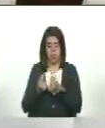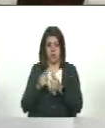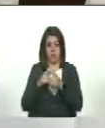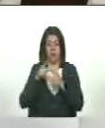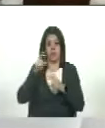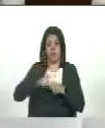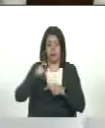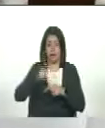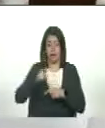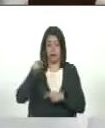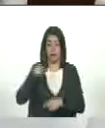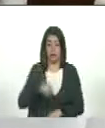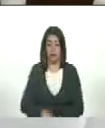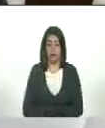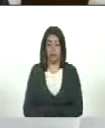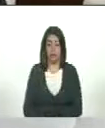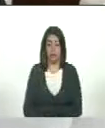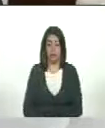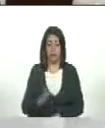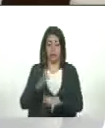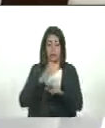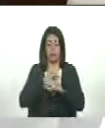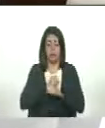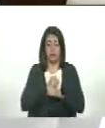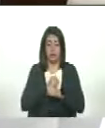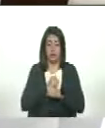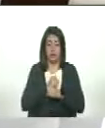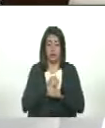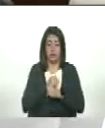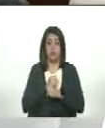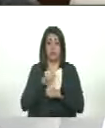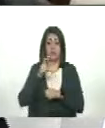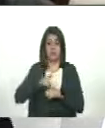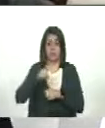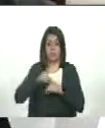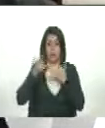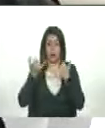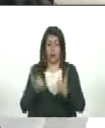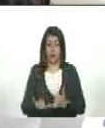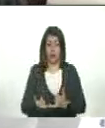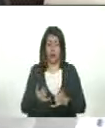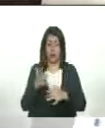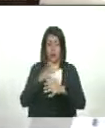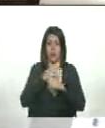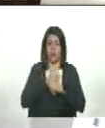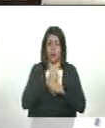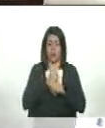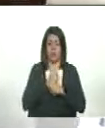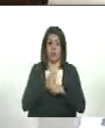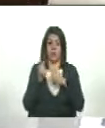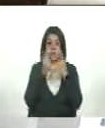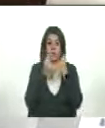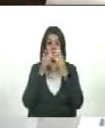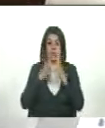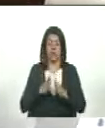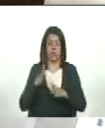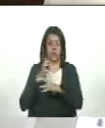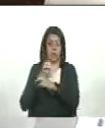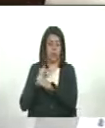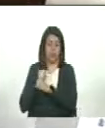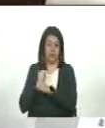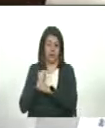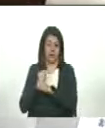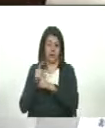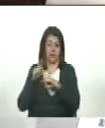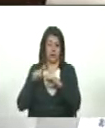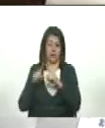se necesita. Eso genera confianza, y lo que necesitamos ahora es confianza. La economía se maneja por confianza,